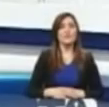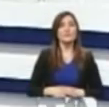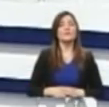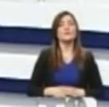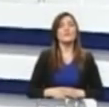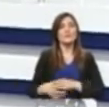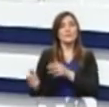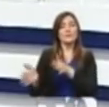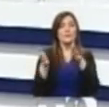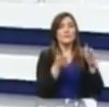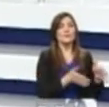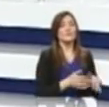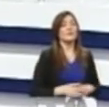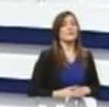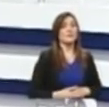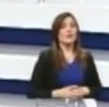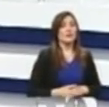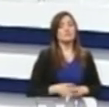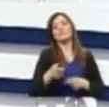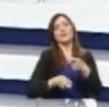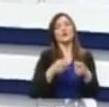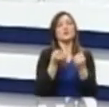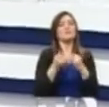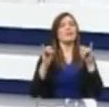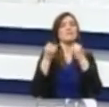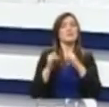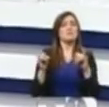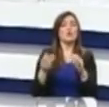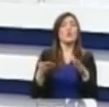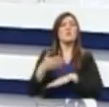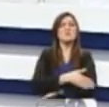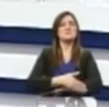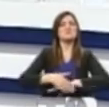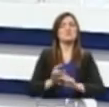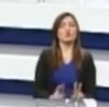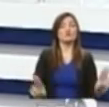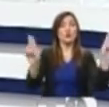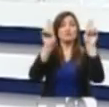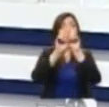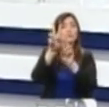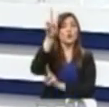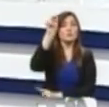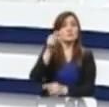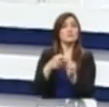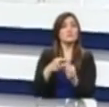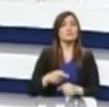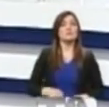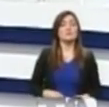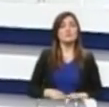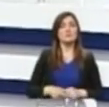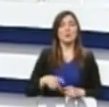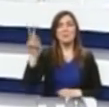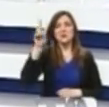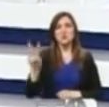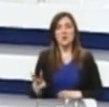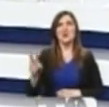horas. Les contamos también que los vendedores informales se han tomado el bulevar de las Naciones Unidas en el norte de Quito.